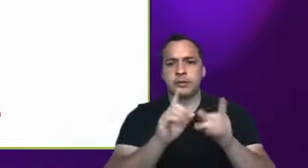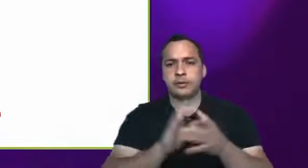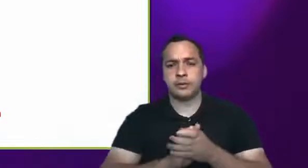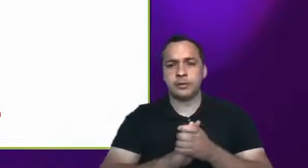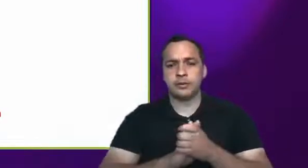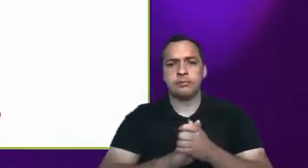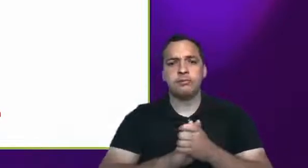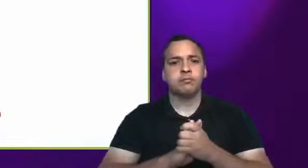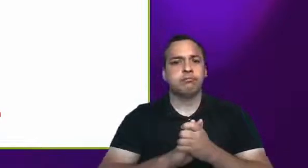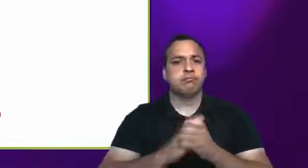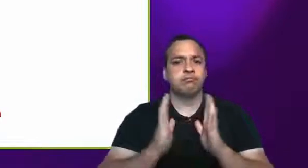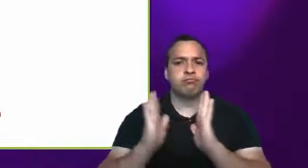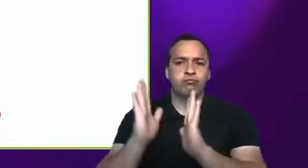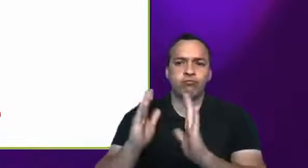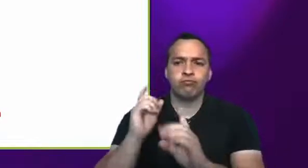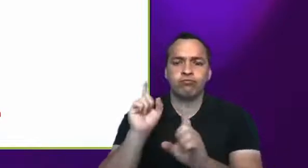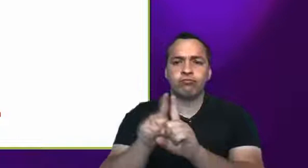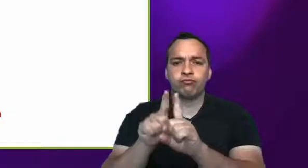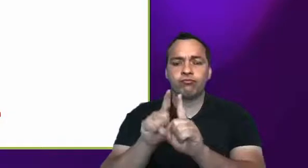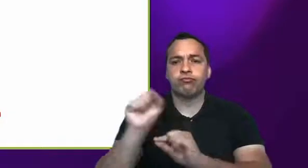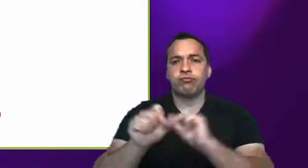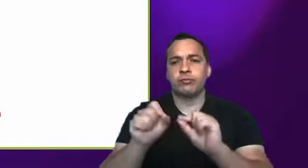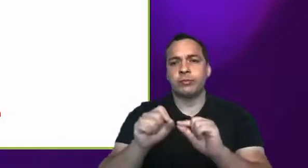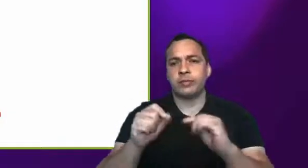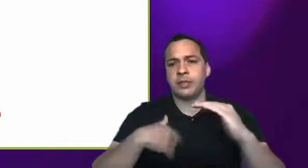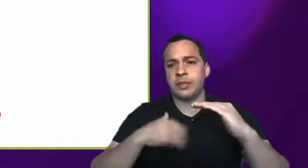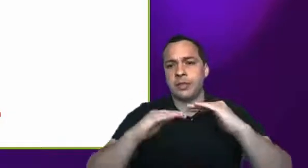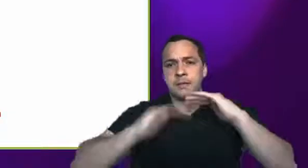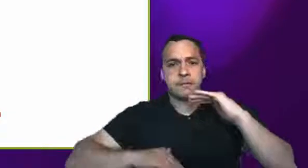tiene que ser de tipo intestinal y menos del